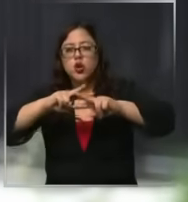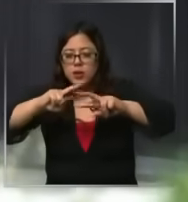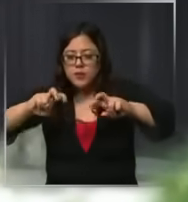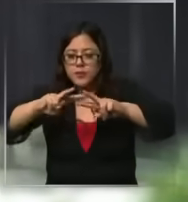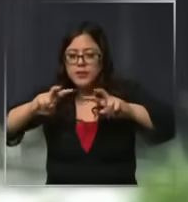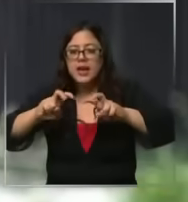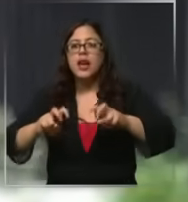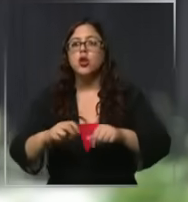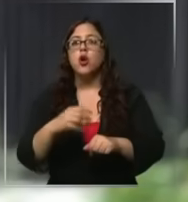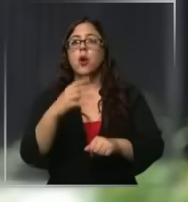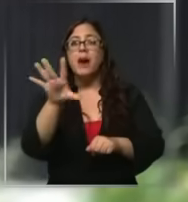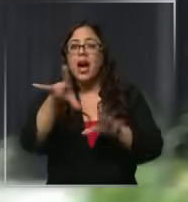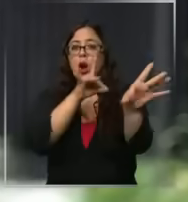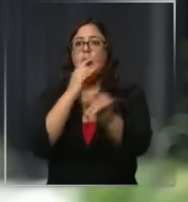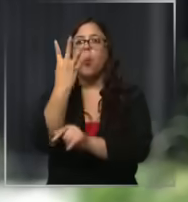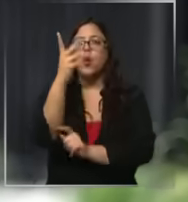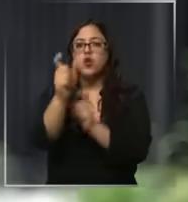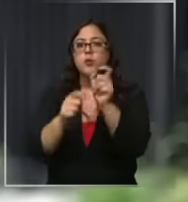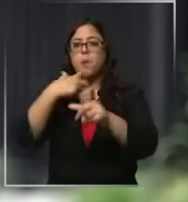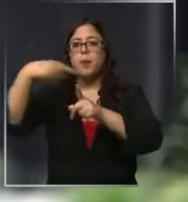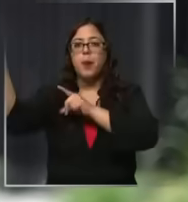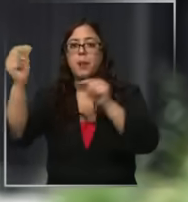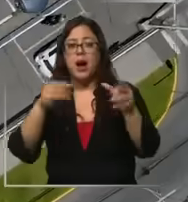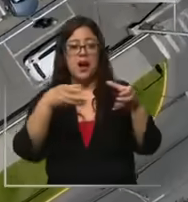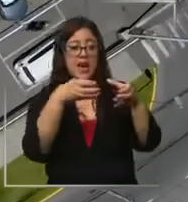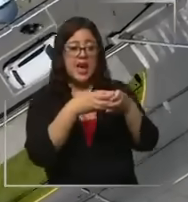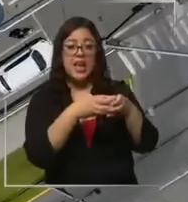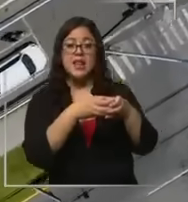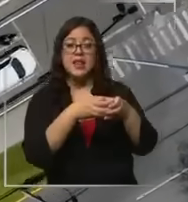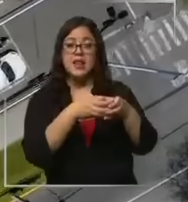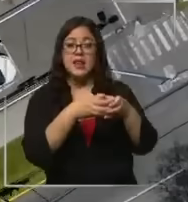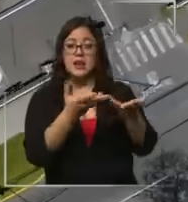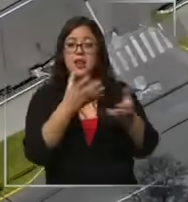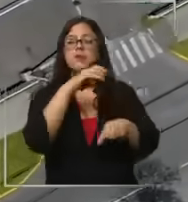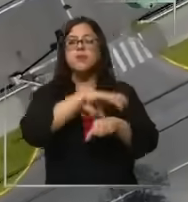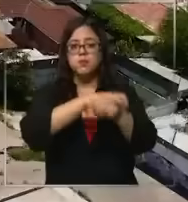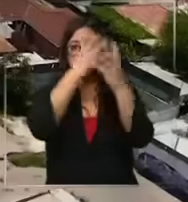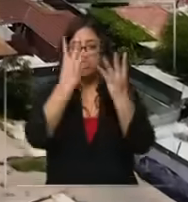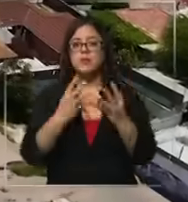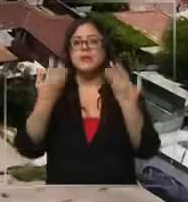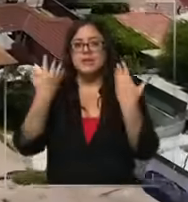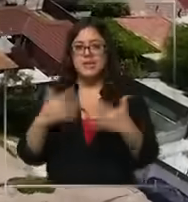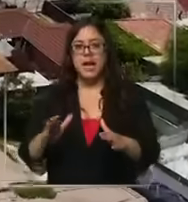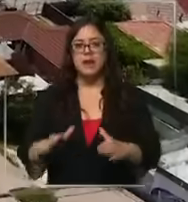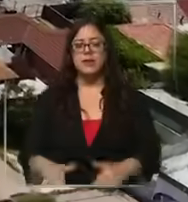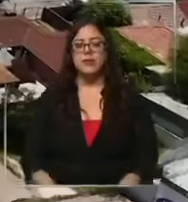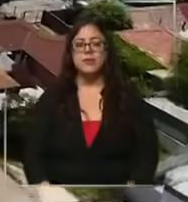4 prófugos. Lo que queda de esta banda es solo ficción.